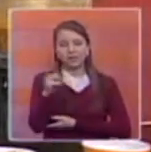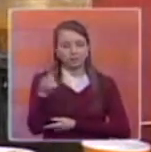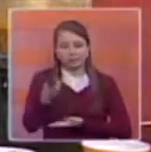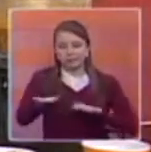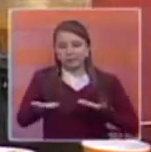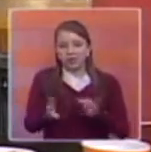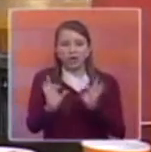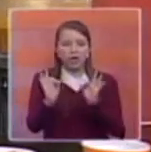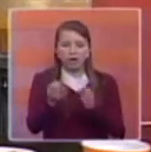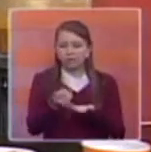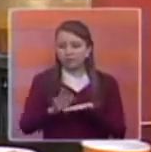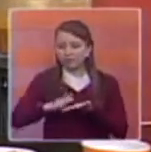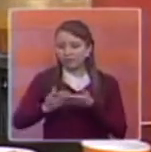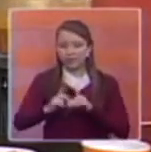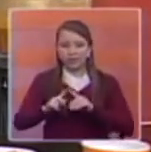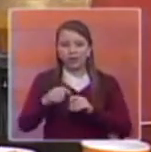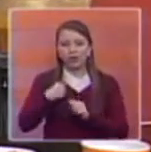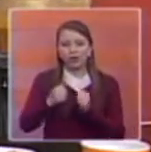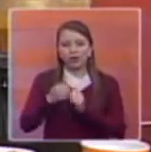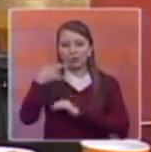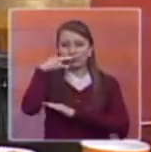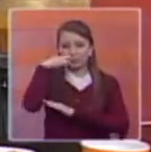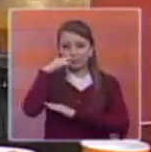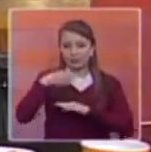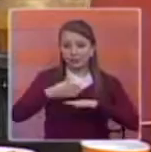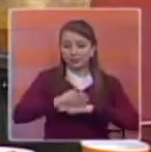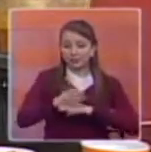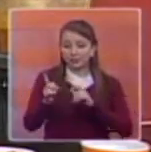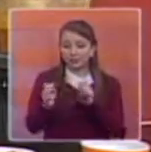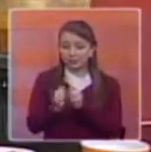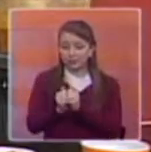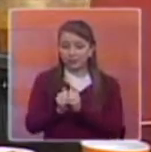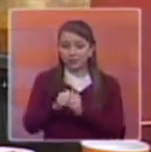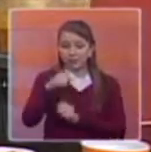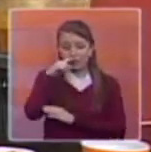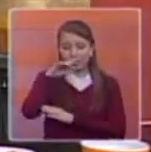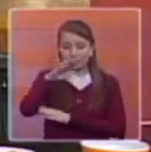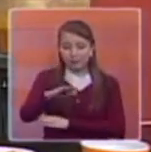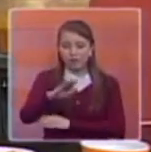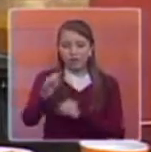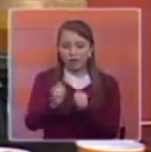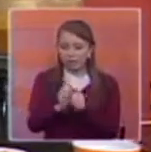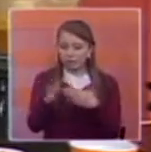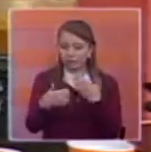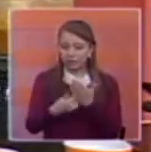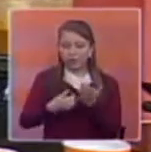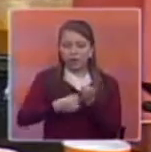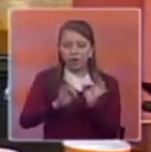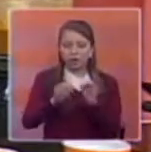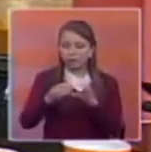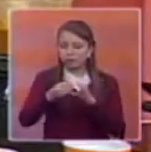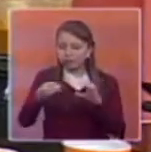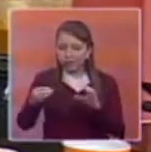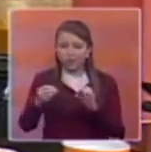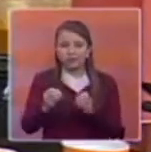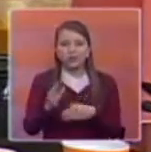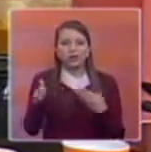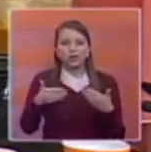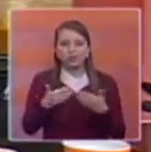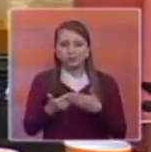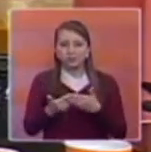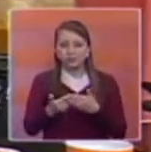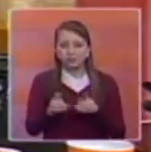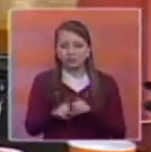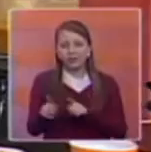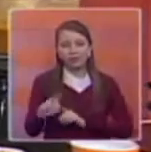o los queman en quemadores de gas. Y luego eso, con semilla y todo, hablando del tomate o del pimiento, lo ponen en